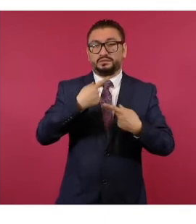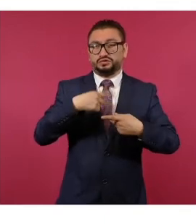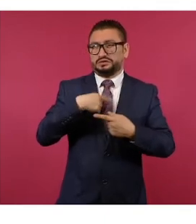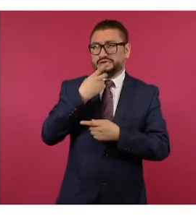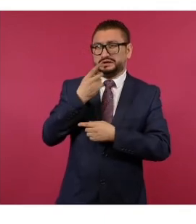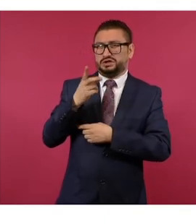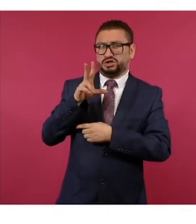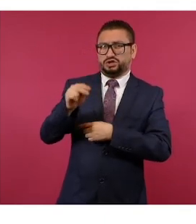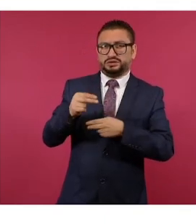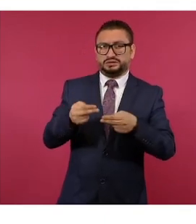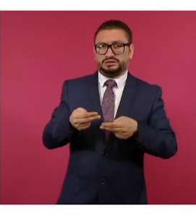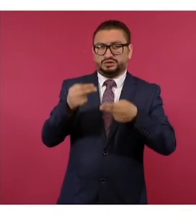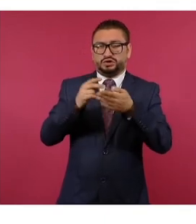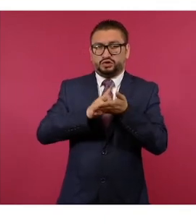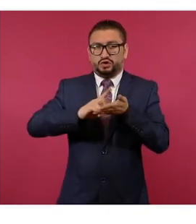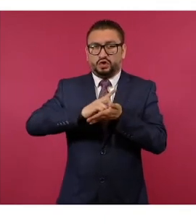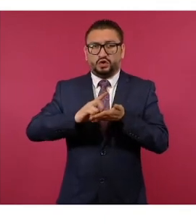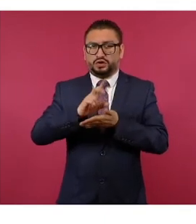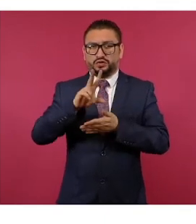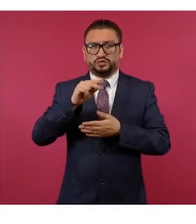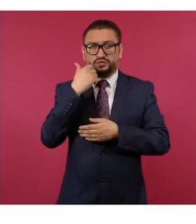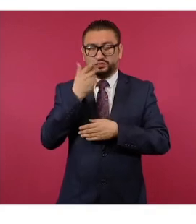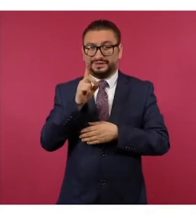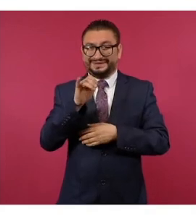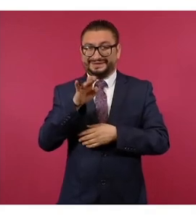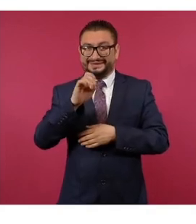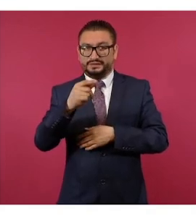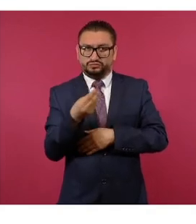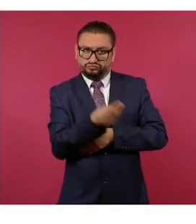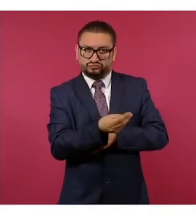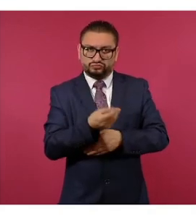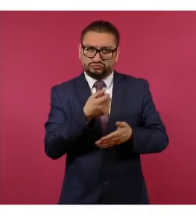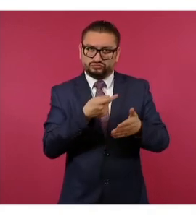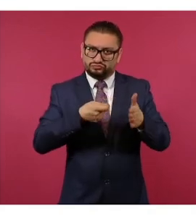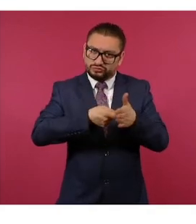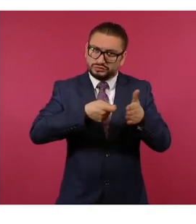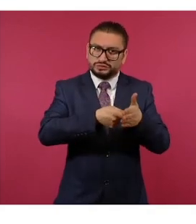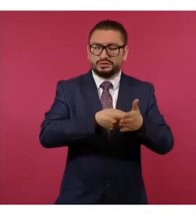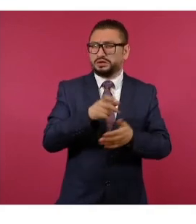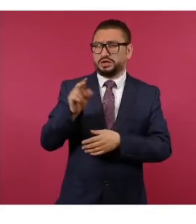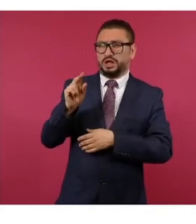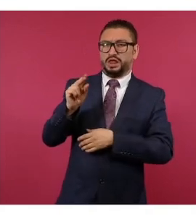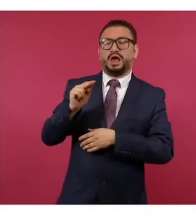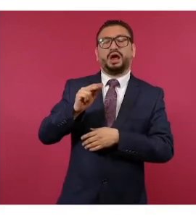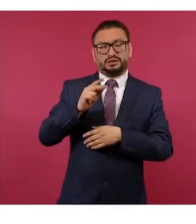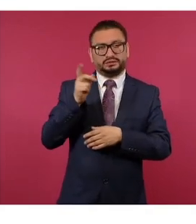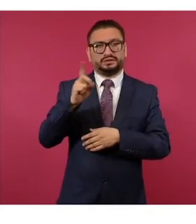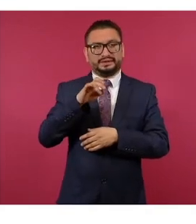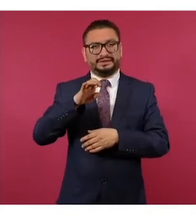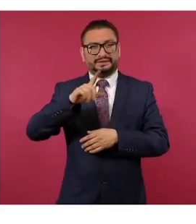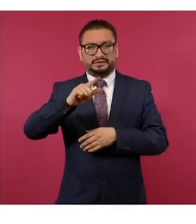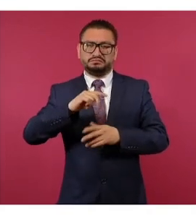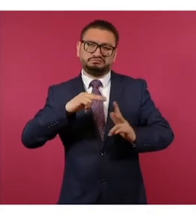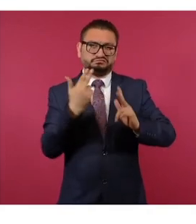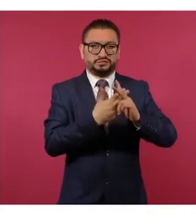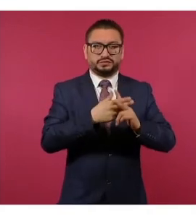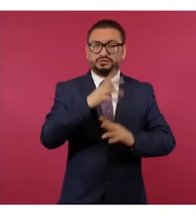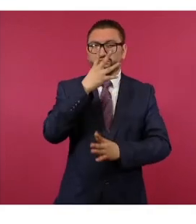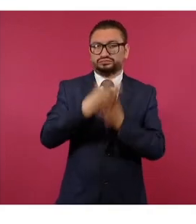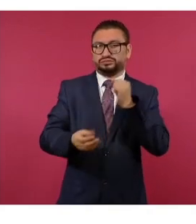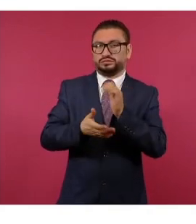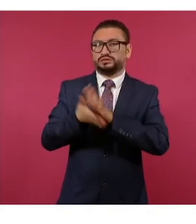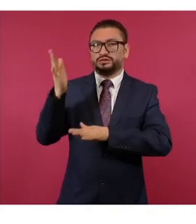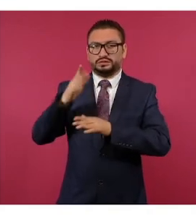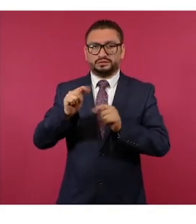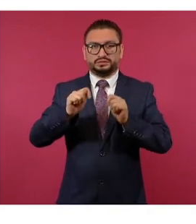a comercializar droga proporcionada por Daniel N. Daniel, después de este homicidio, huyó a Tlaxcala,